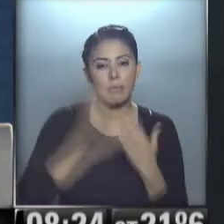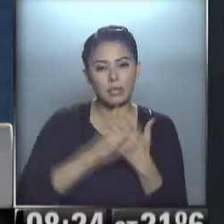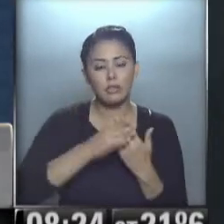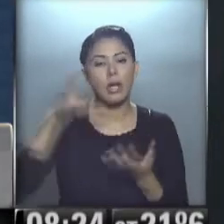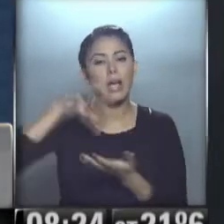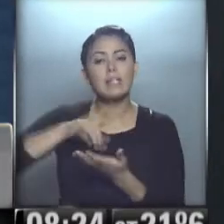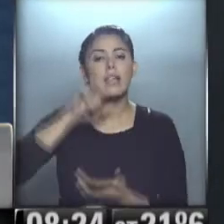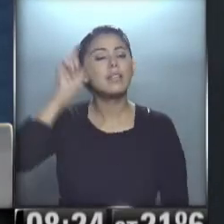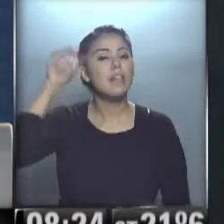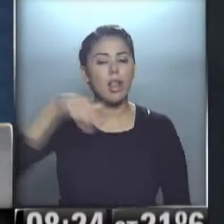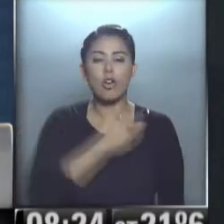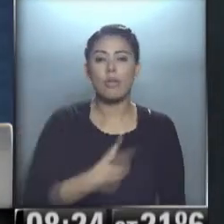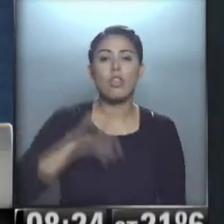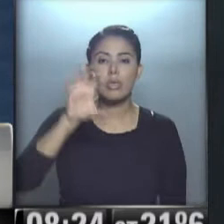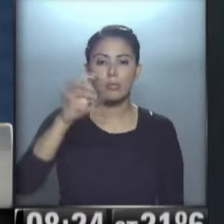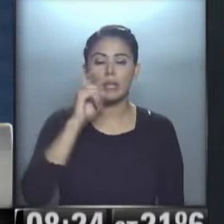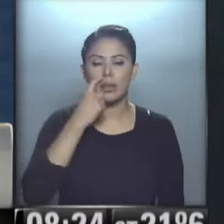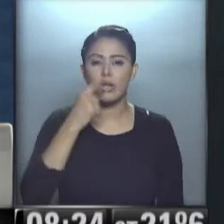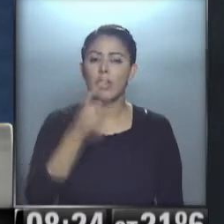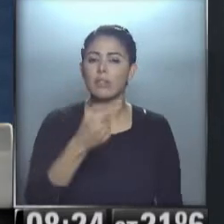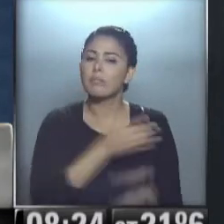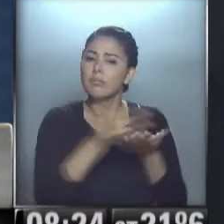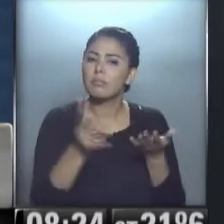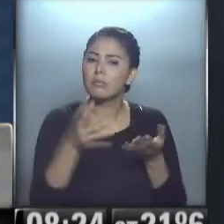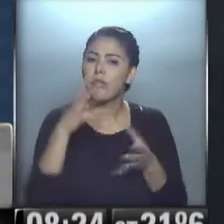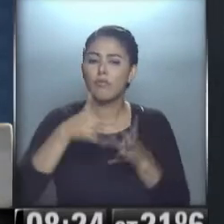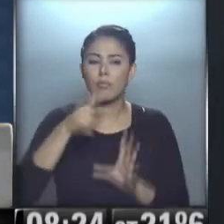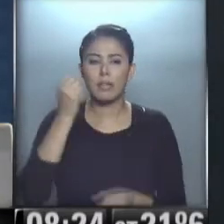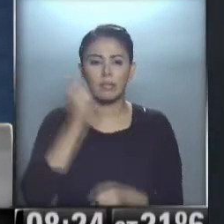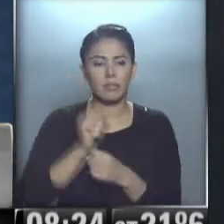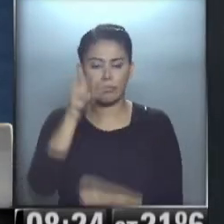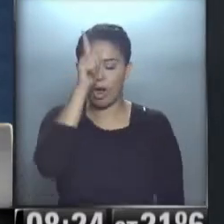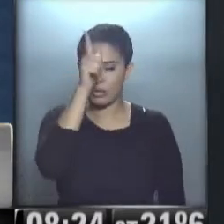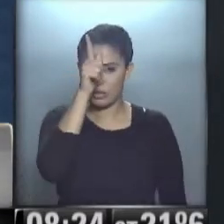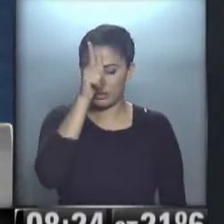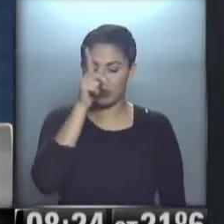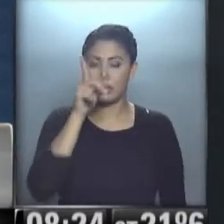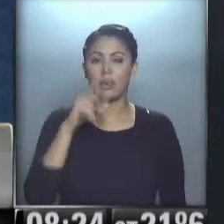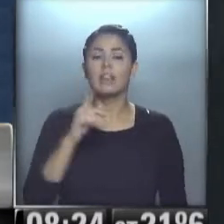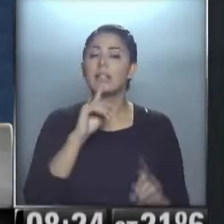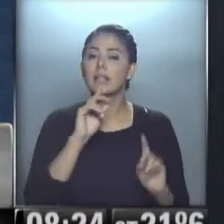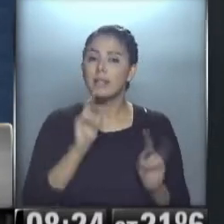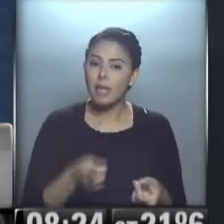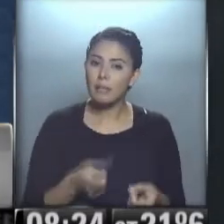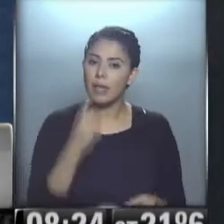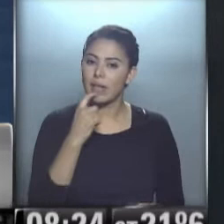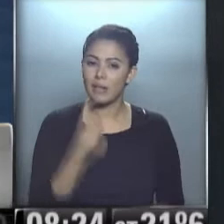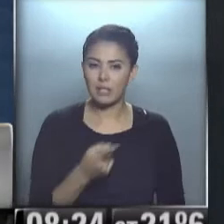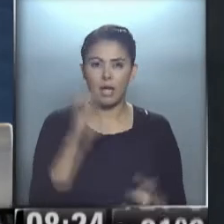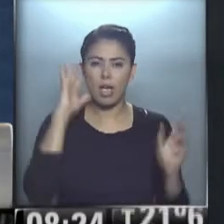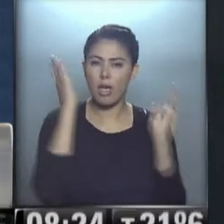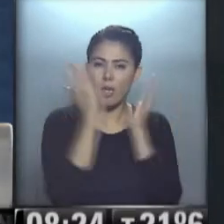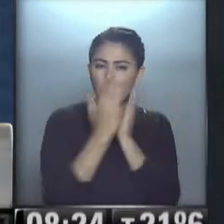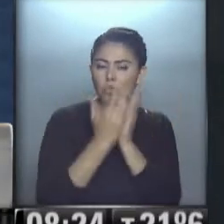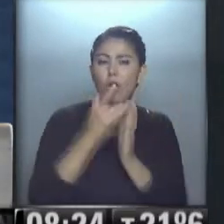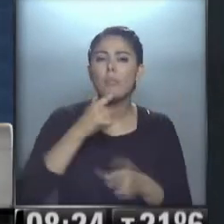El gobernador Uribarri calificó de sedición la conducta de parte de la policía de la provincia, al tiempo que también sostuvo investigación política.